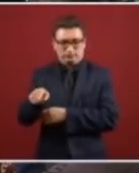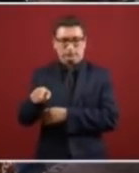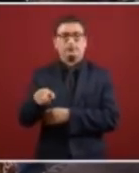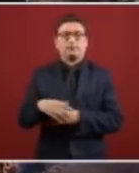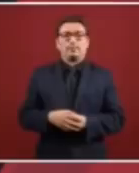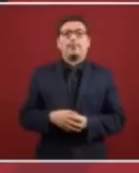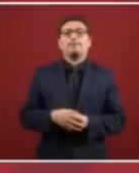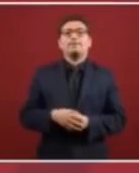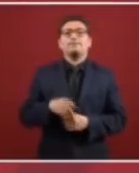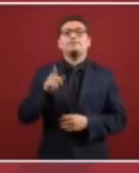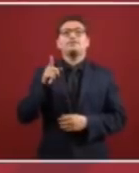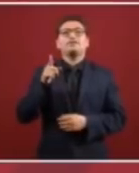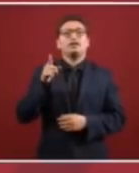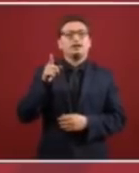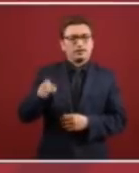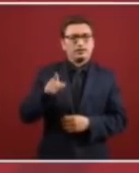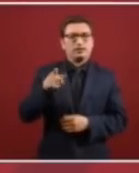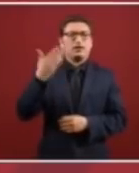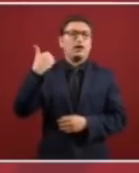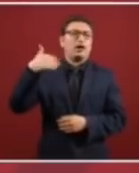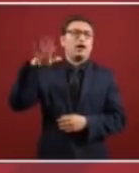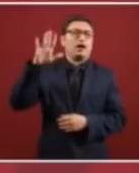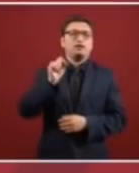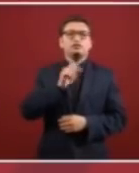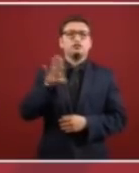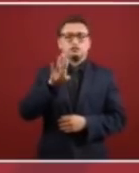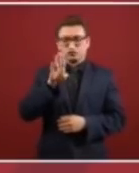Gaitán, el general Gaitán. Él fue subsecretario